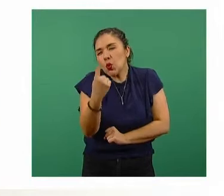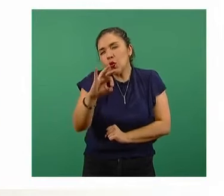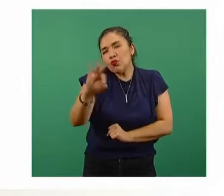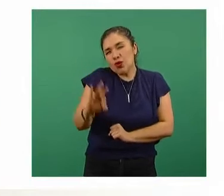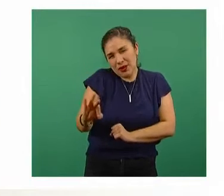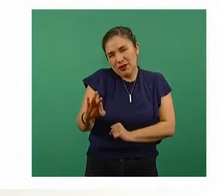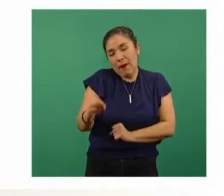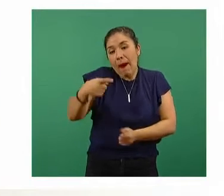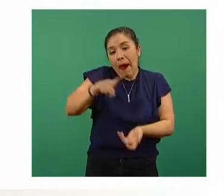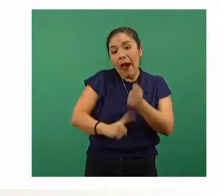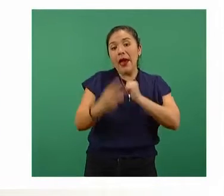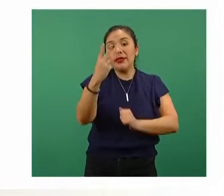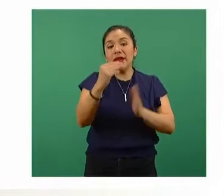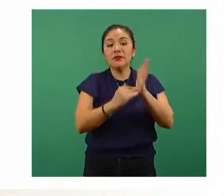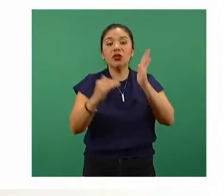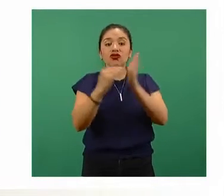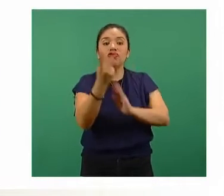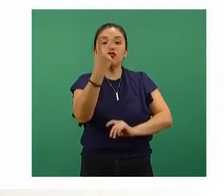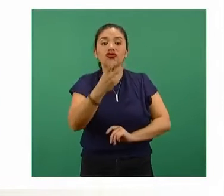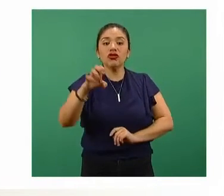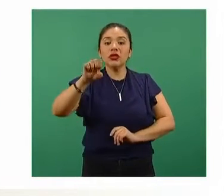estos